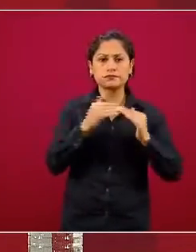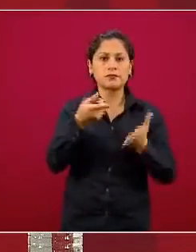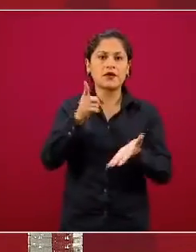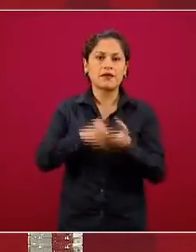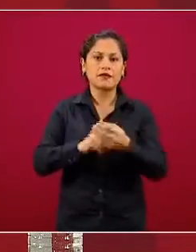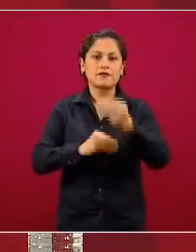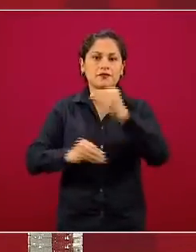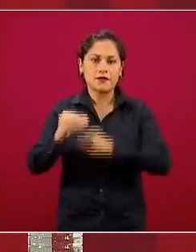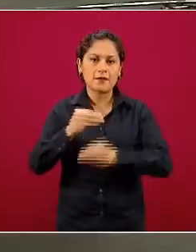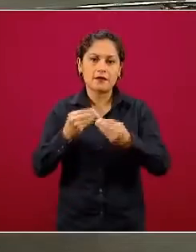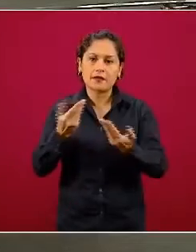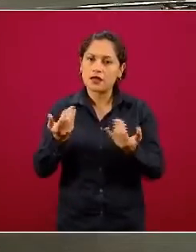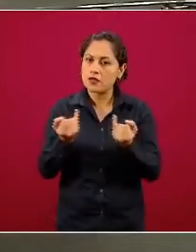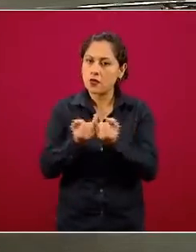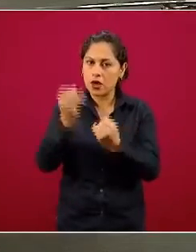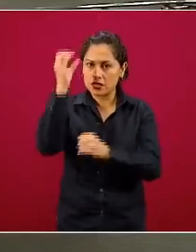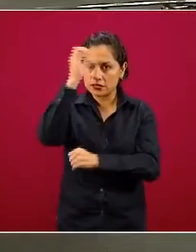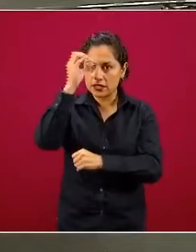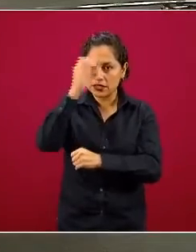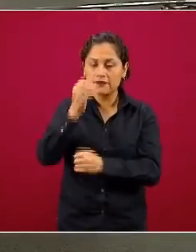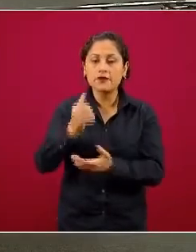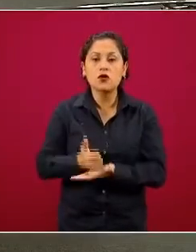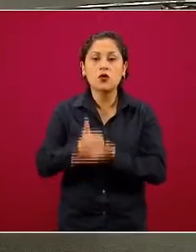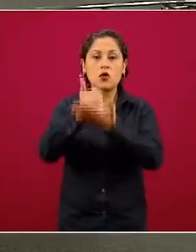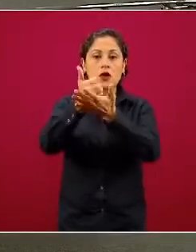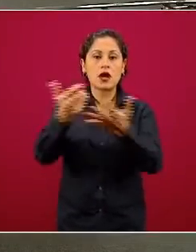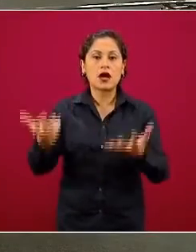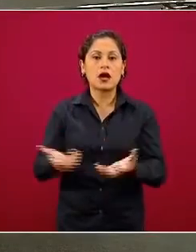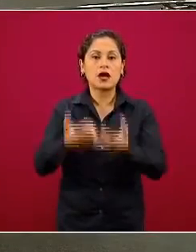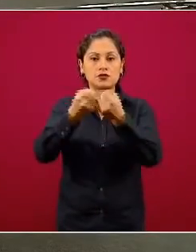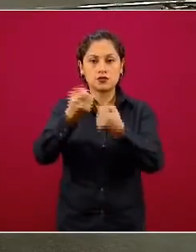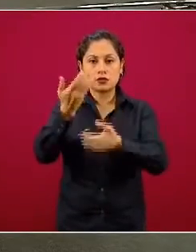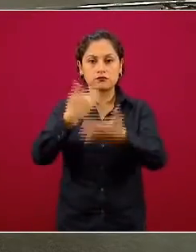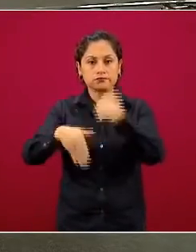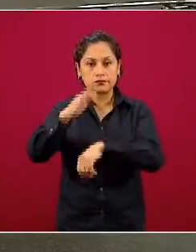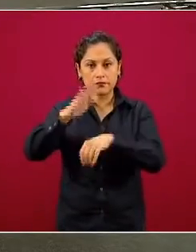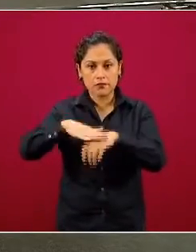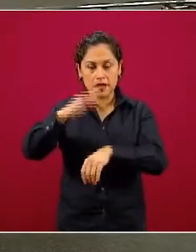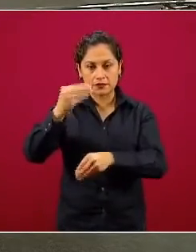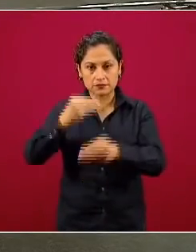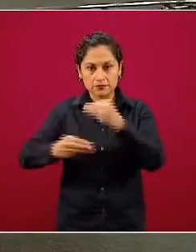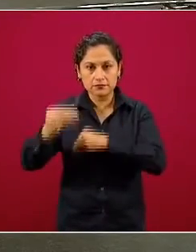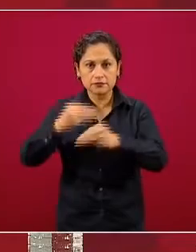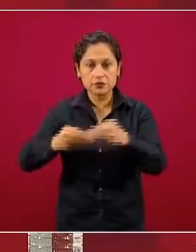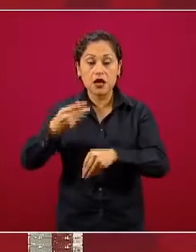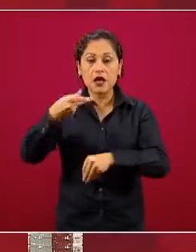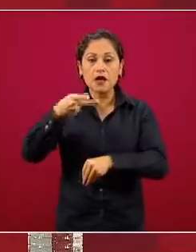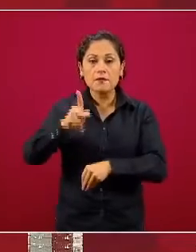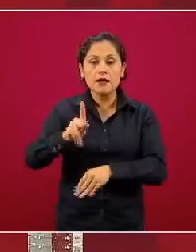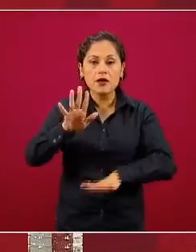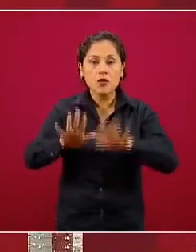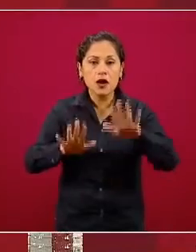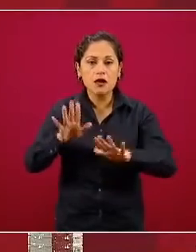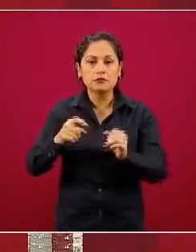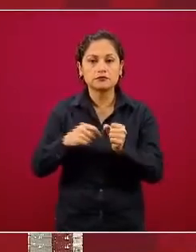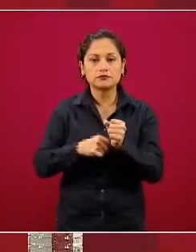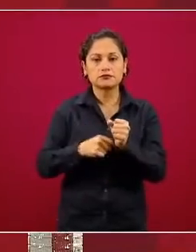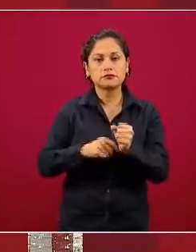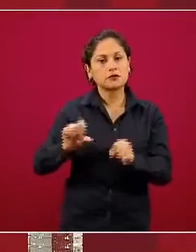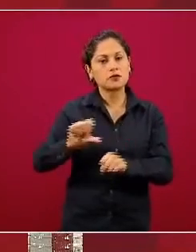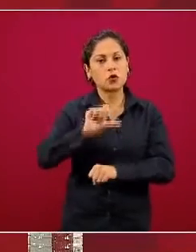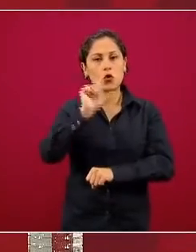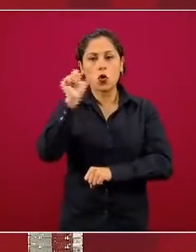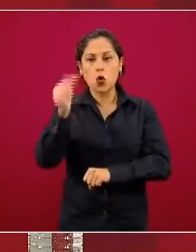investigación científica. El tema aquí es cuando lleva pues algún otro objetivo. Entonces ahí cada quien la opinión que